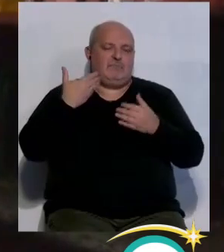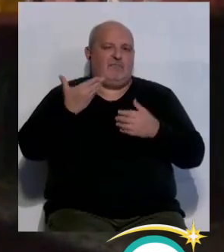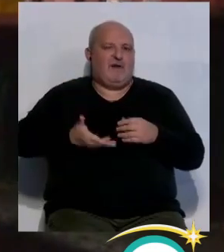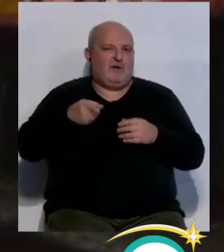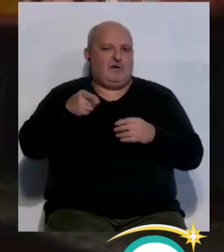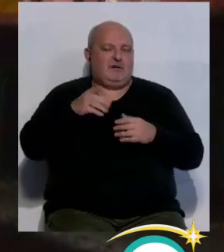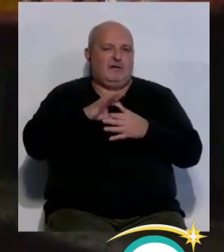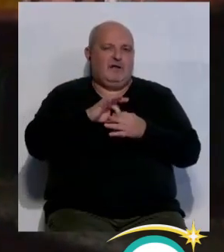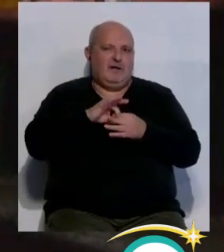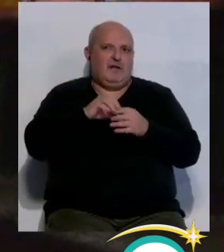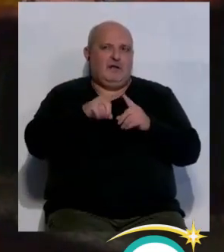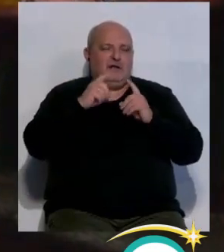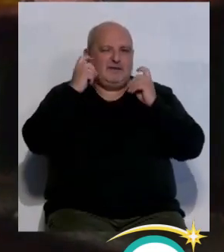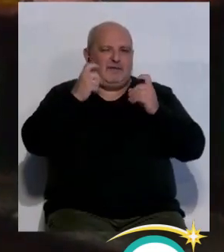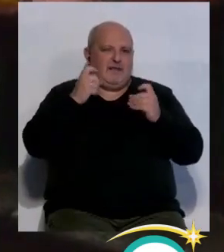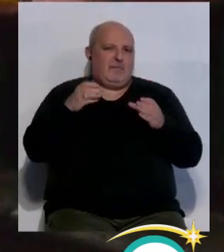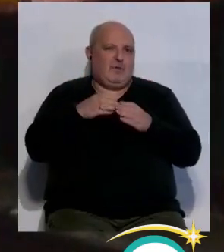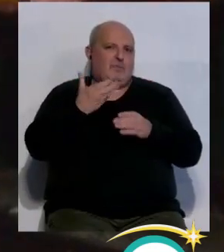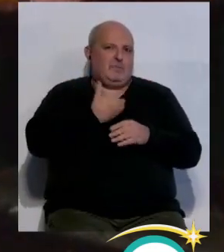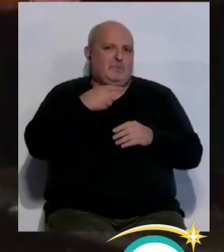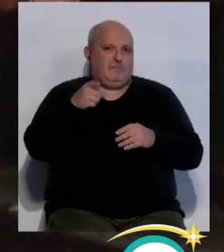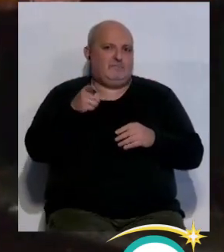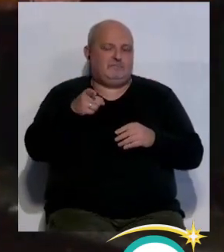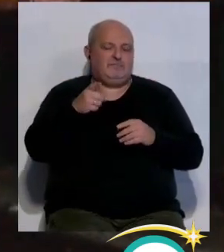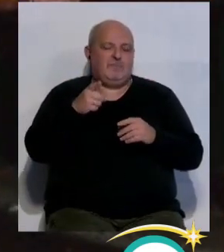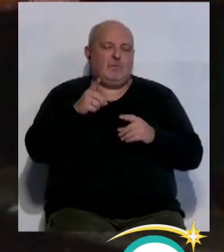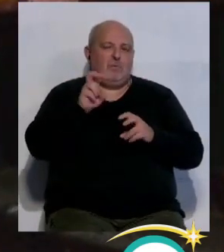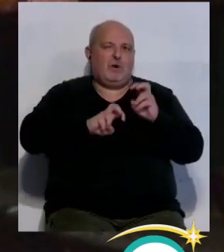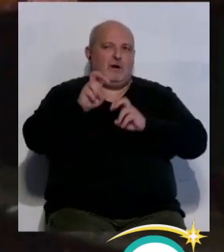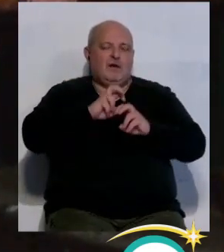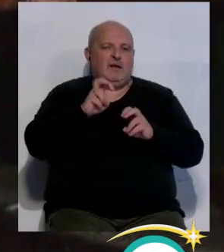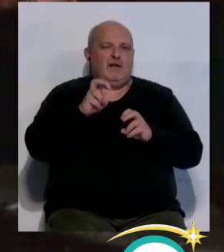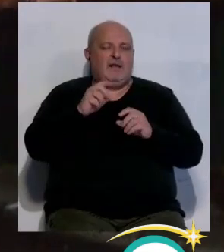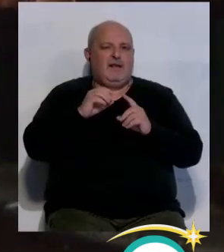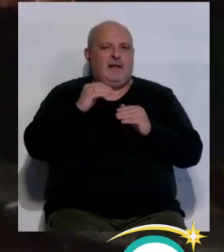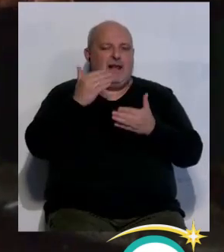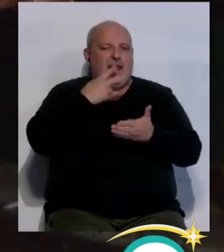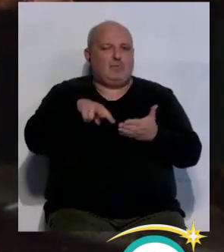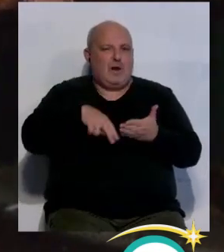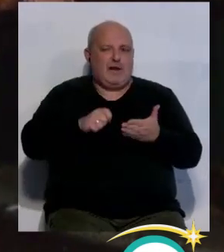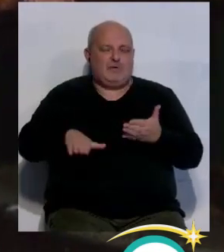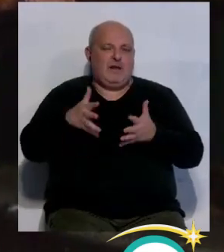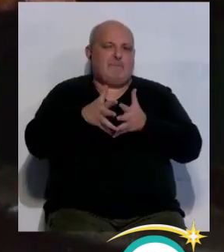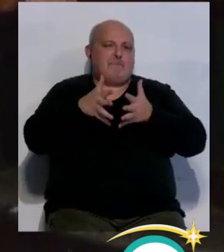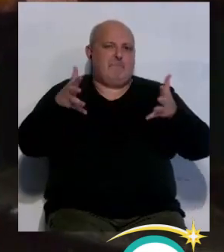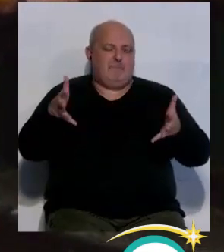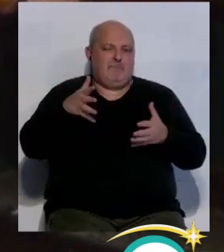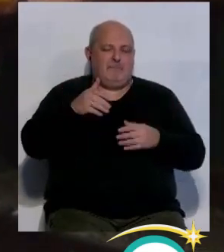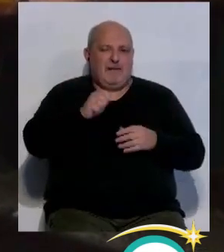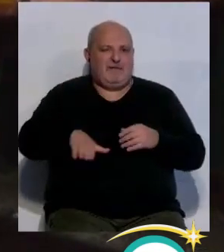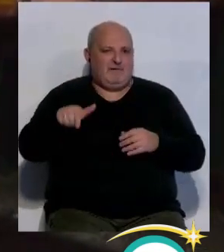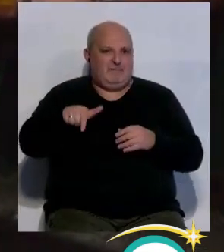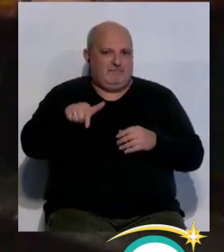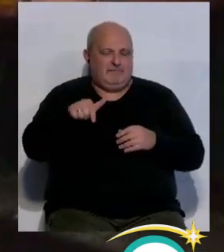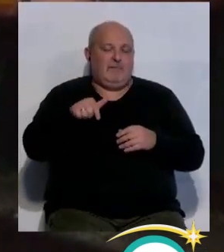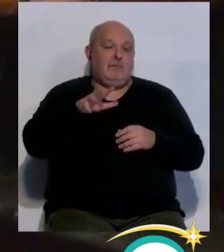valor, es además una intención del equipo de gobierno, intentar subir esos índices de lectura en el público más